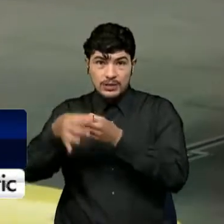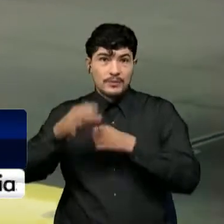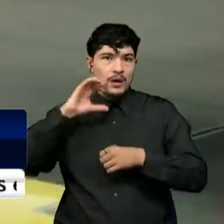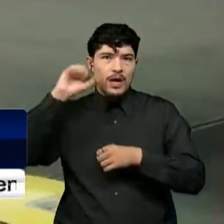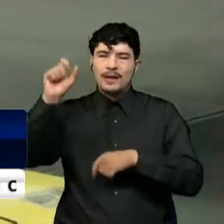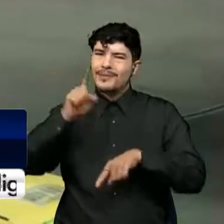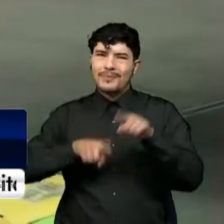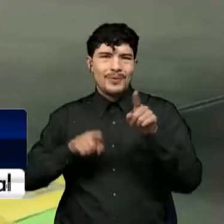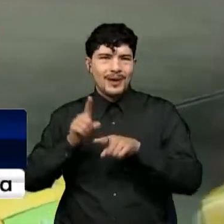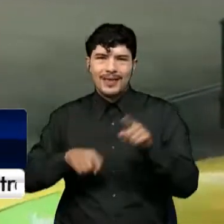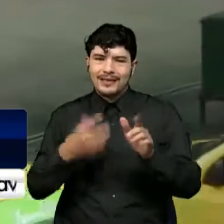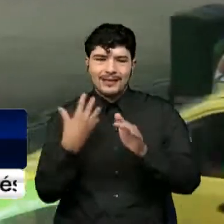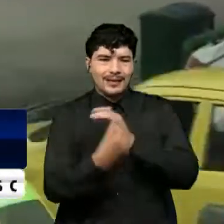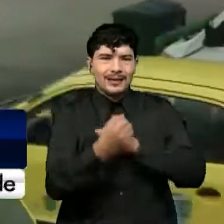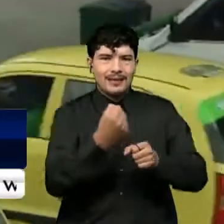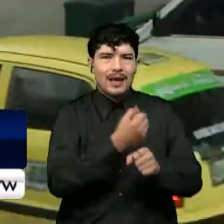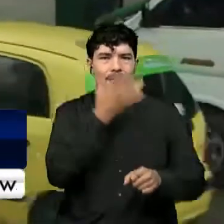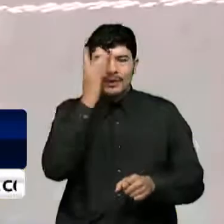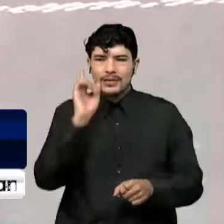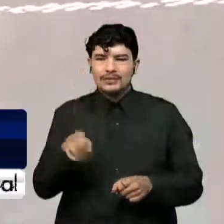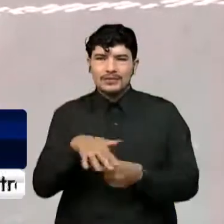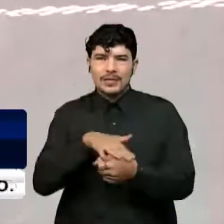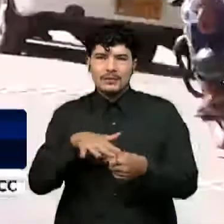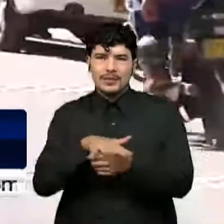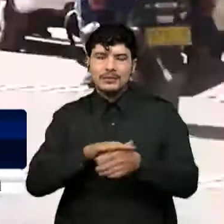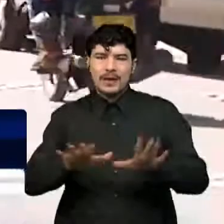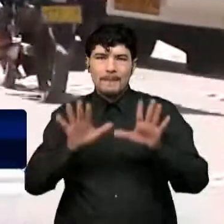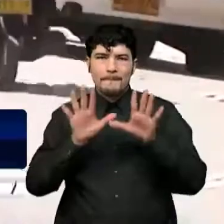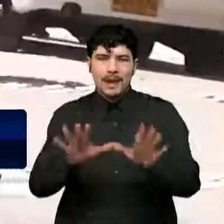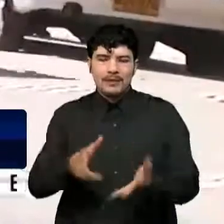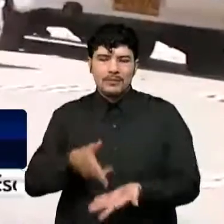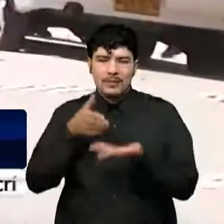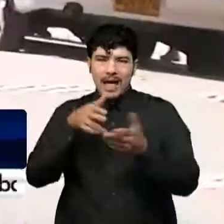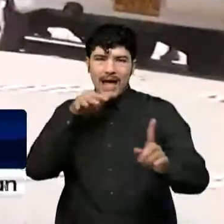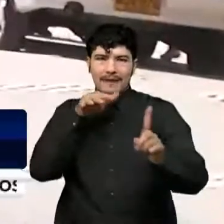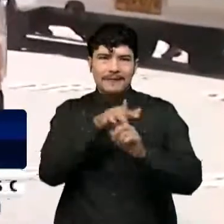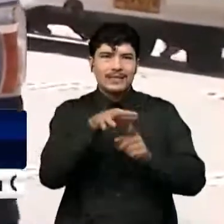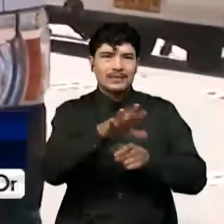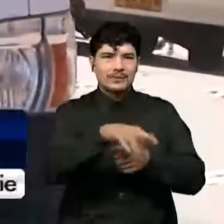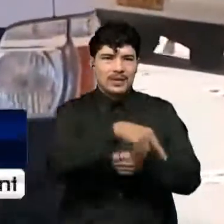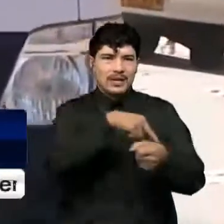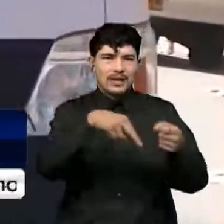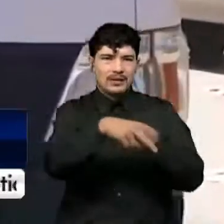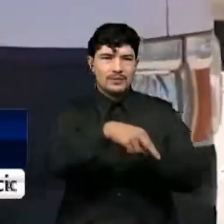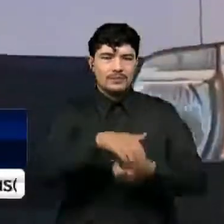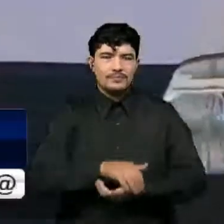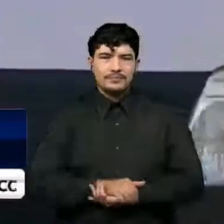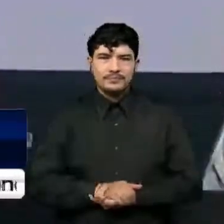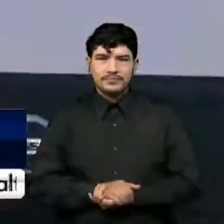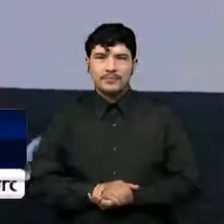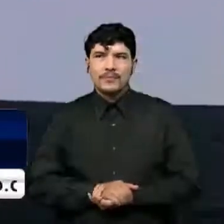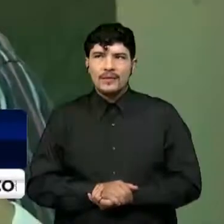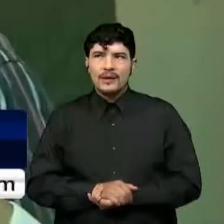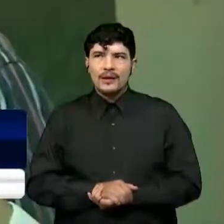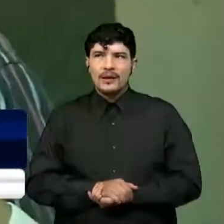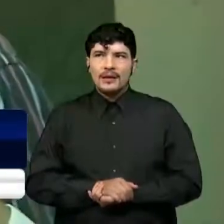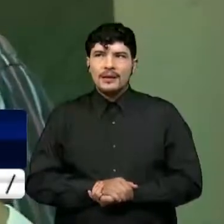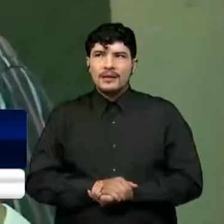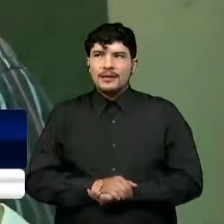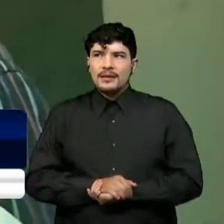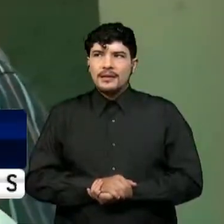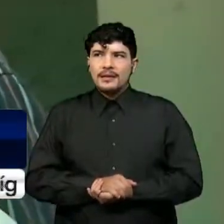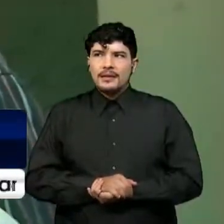despachados hacia las rutas tradicionales por cuenta de la situación de orden público que ha azotado a la región en los últimos días los análisis